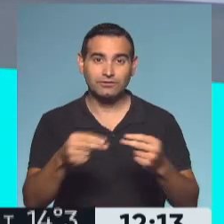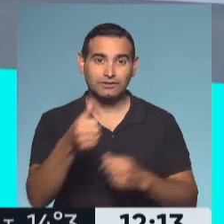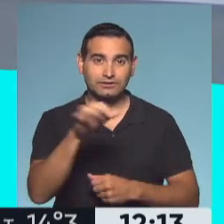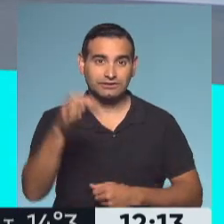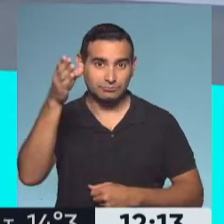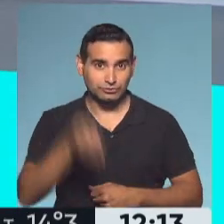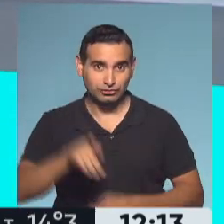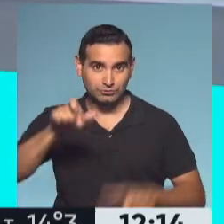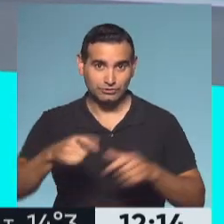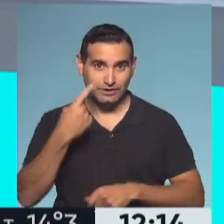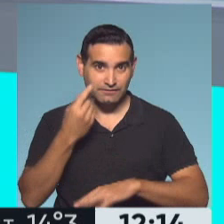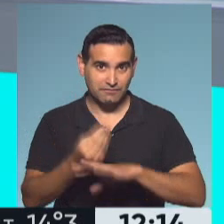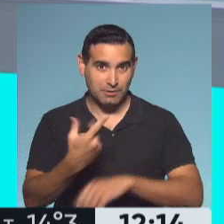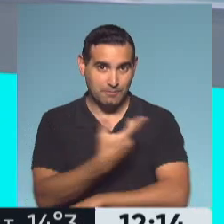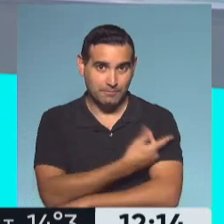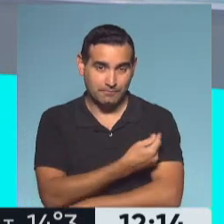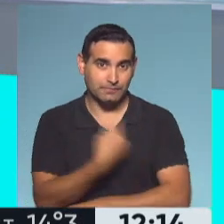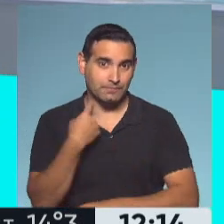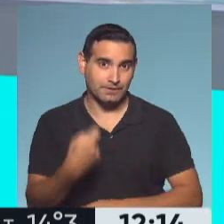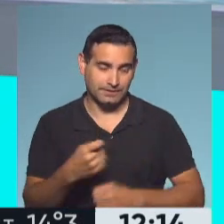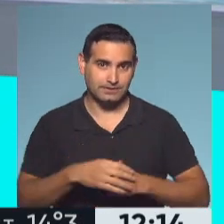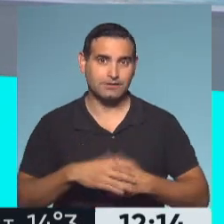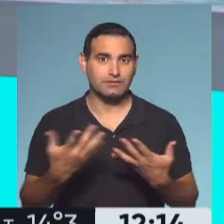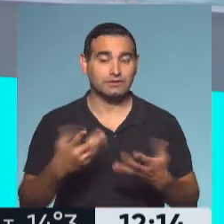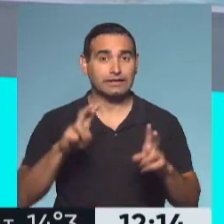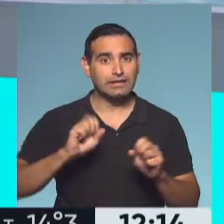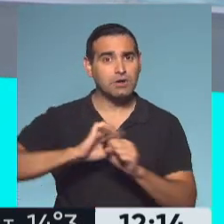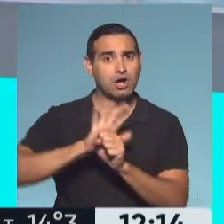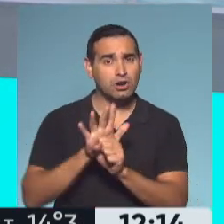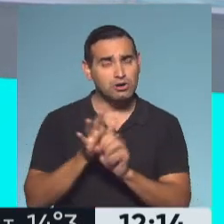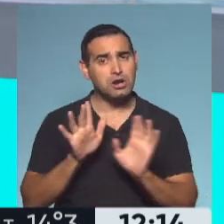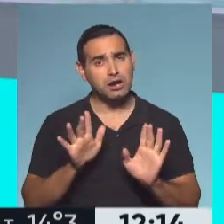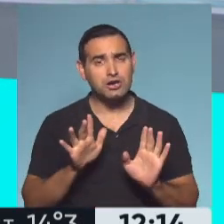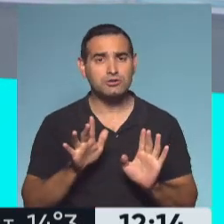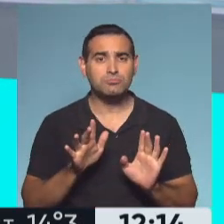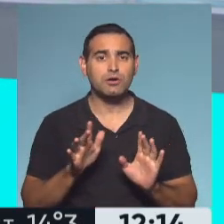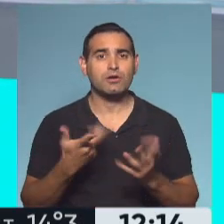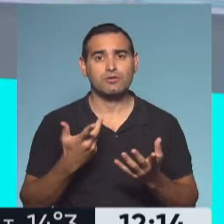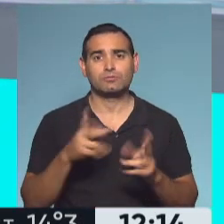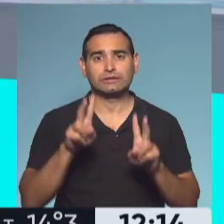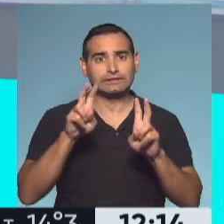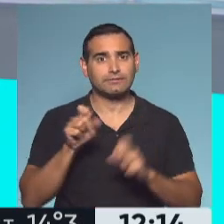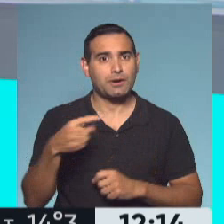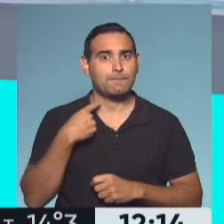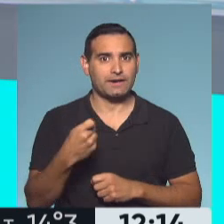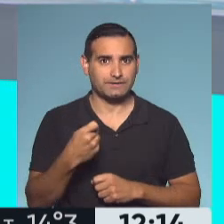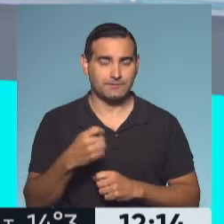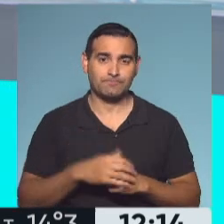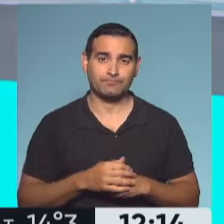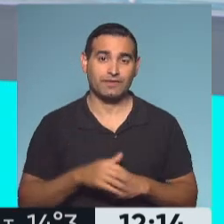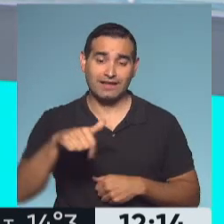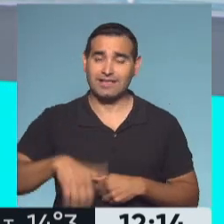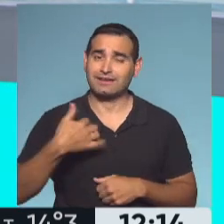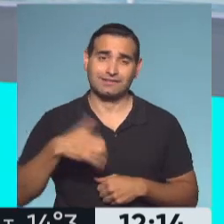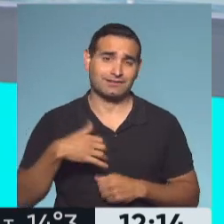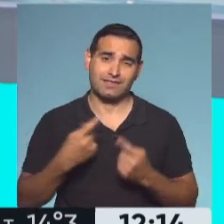población española. Y el tema de la pandemia empieza a encontrar un segundo plano en la agenda de los españoles todos los días, algo que no sucede todavía en la